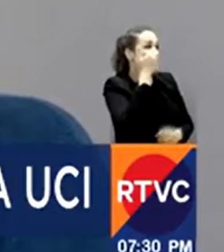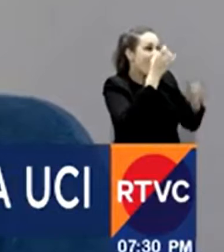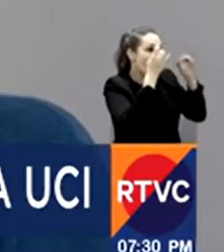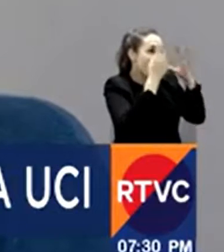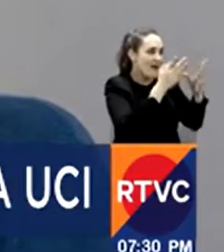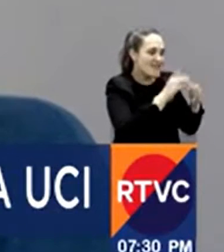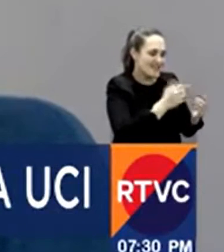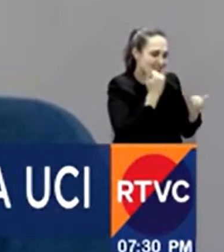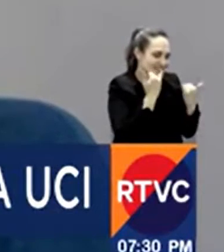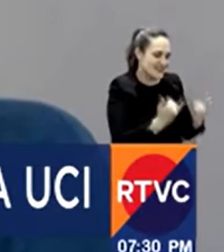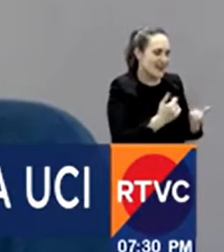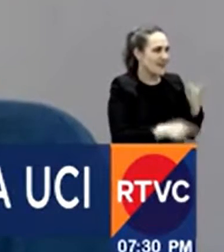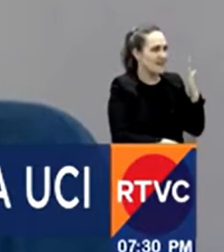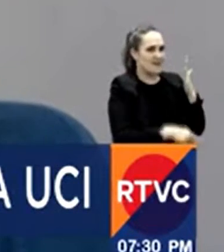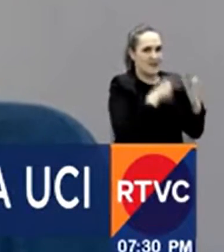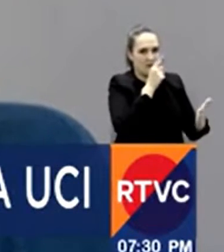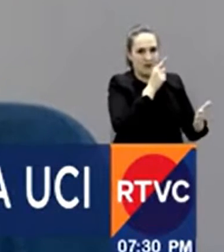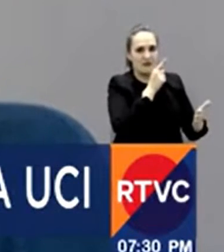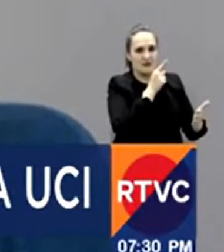que irse.